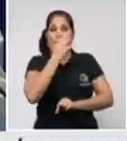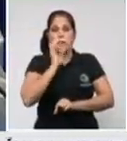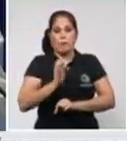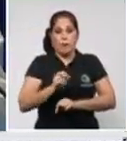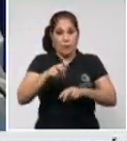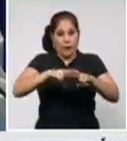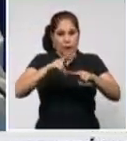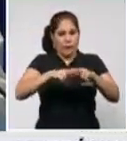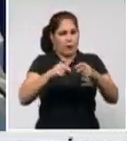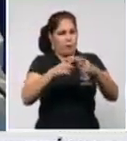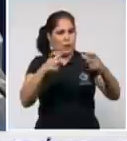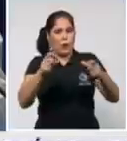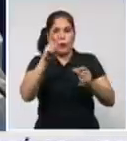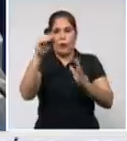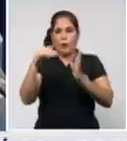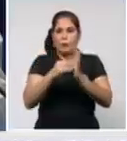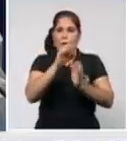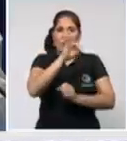número con